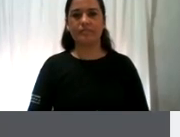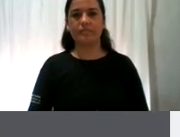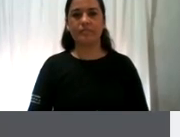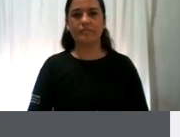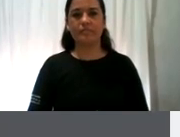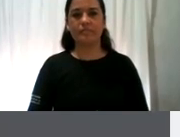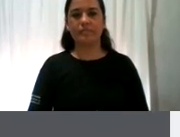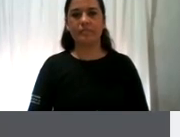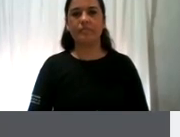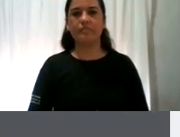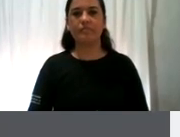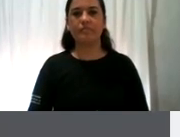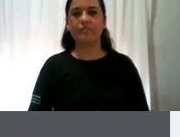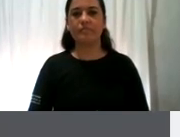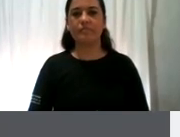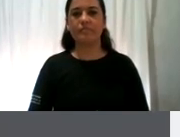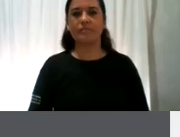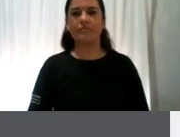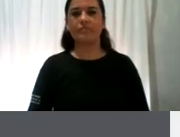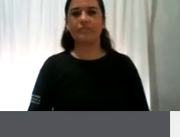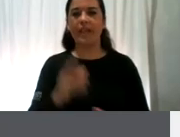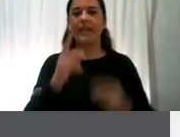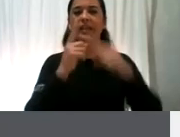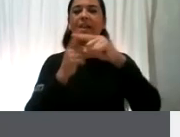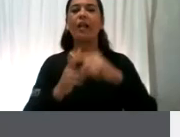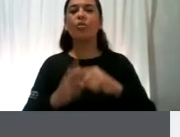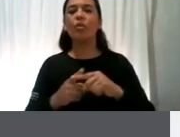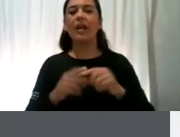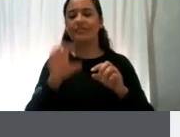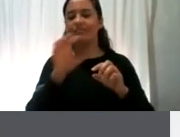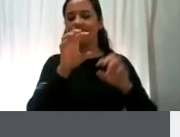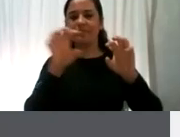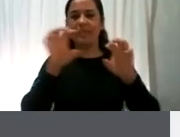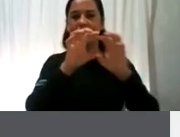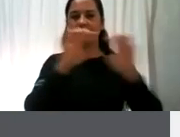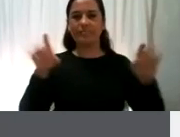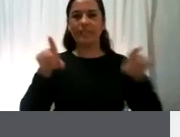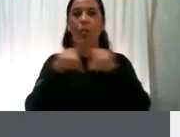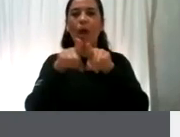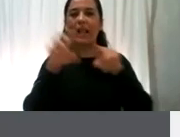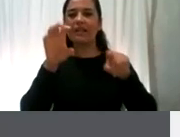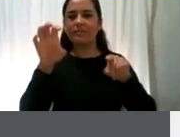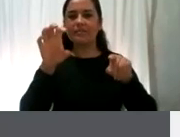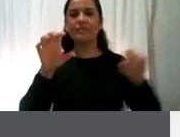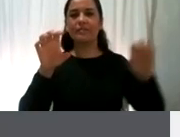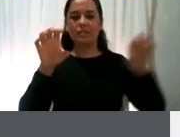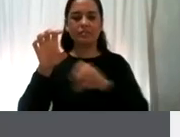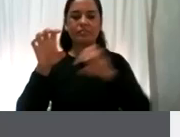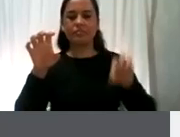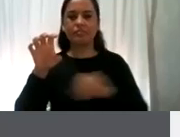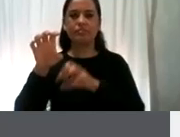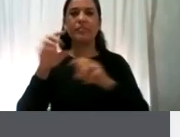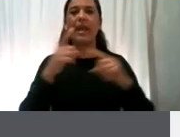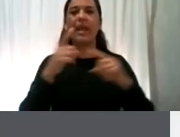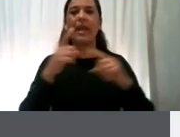Todo eso igual a 16. Entonces se despeja LX de esta cuenta